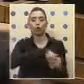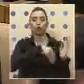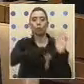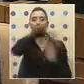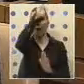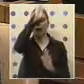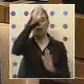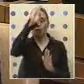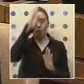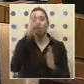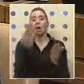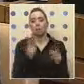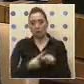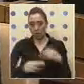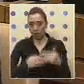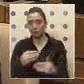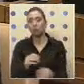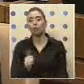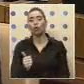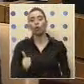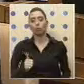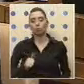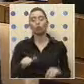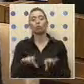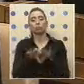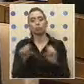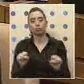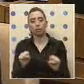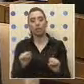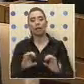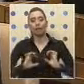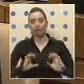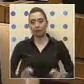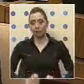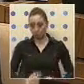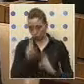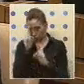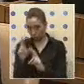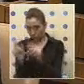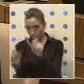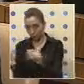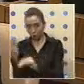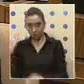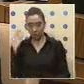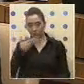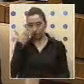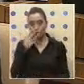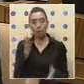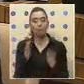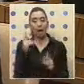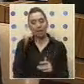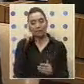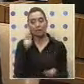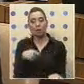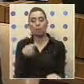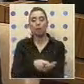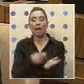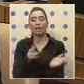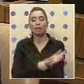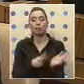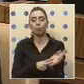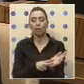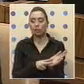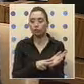ejercerla, pero también es un compromiso ético. Porque, con el mayor respeto de todos los que me han antecedido, pareciera ser que pagar impuestos es